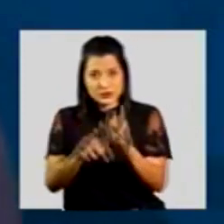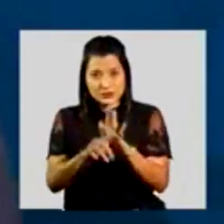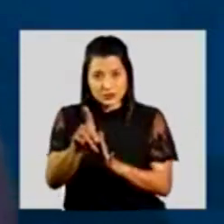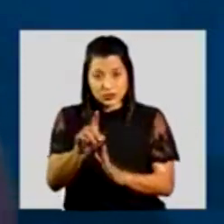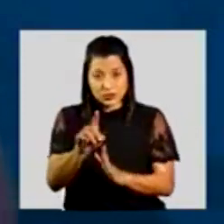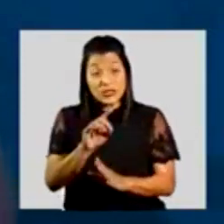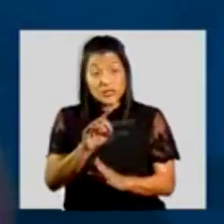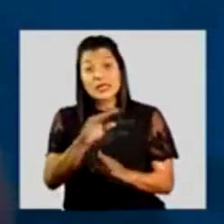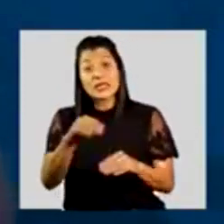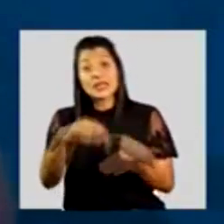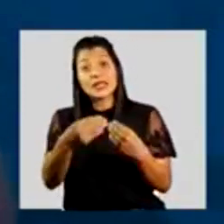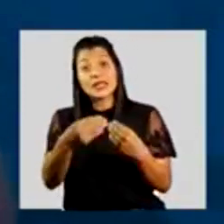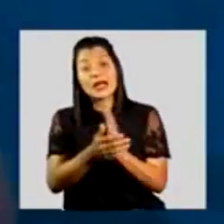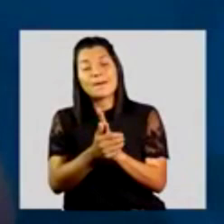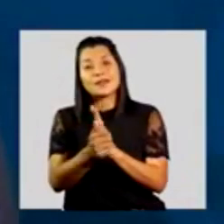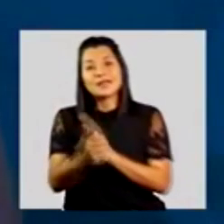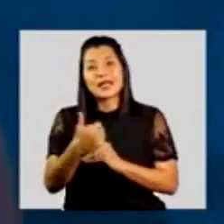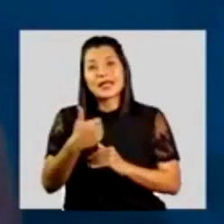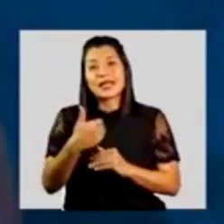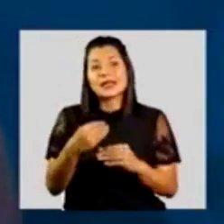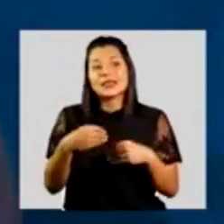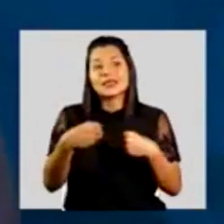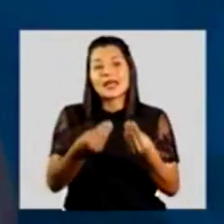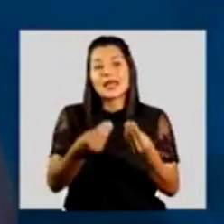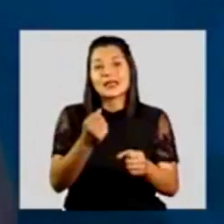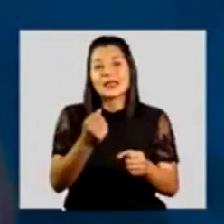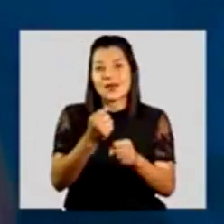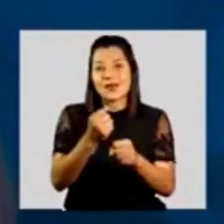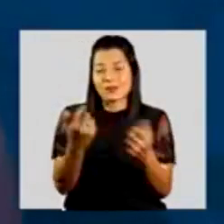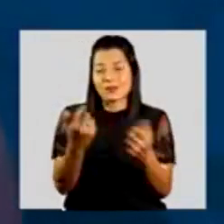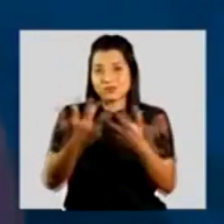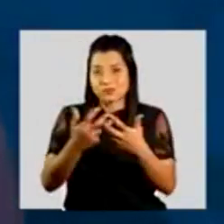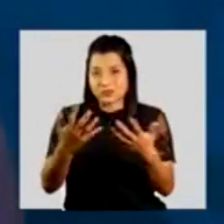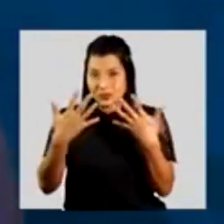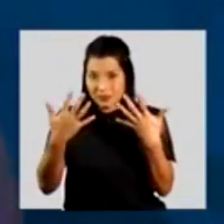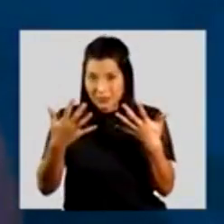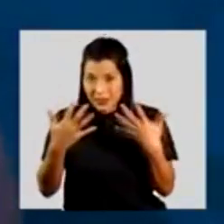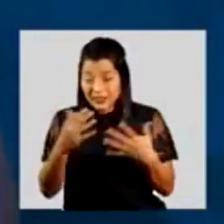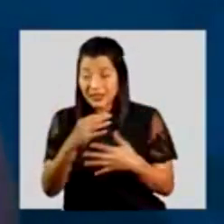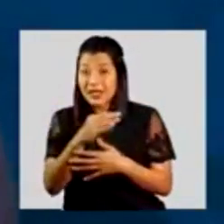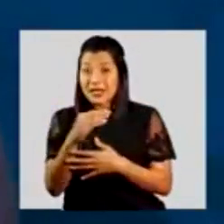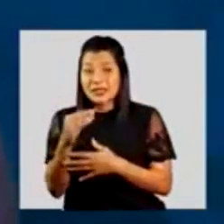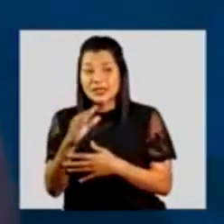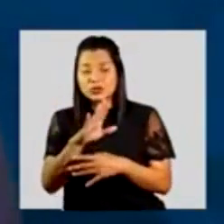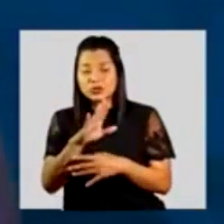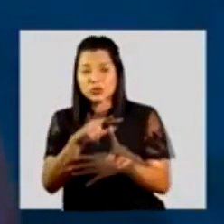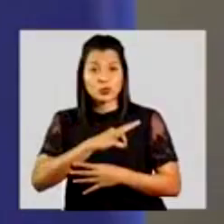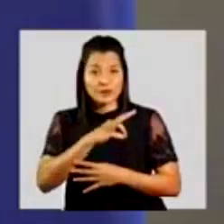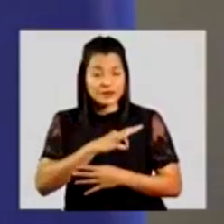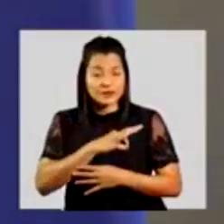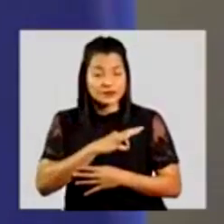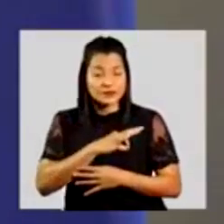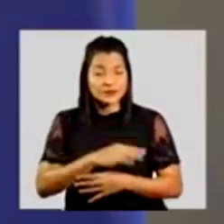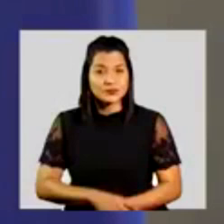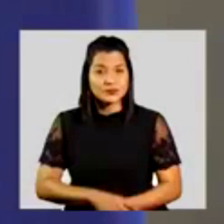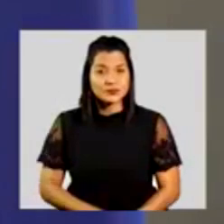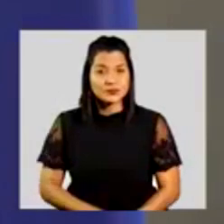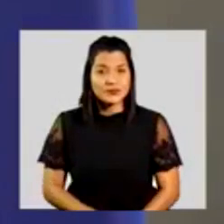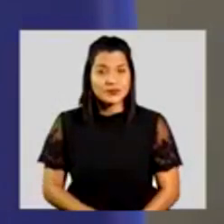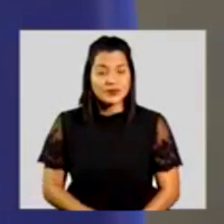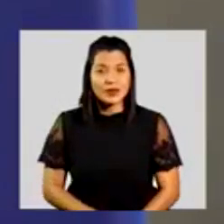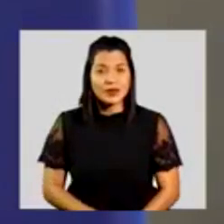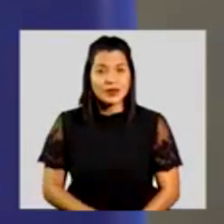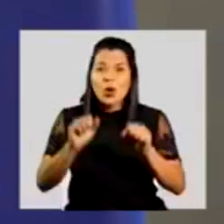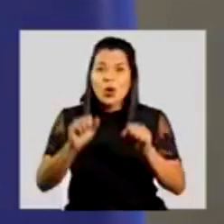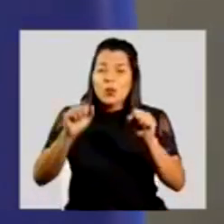generar empleos verdes y medios de vida acordes a su cosmovisión y herencia cultural. Crear